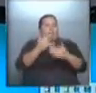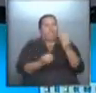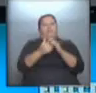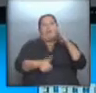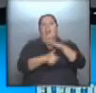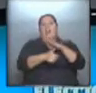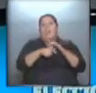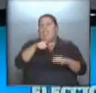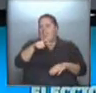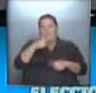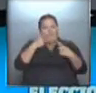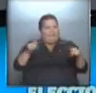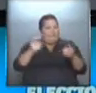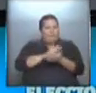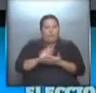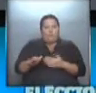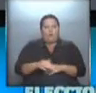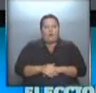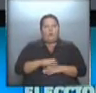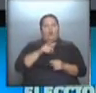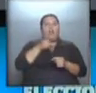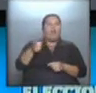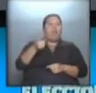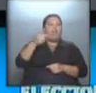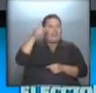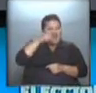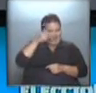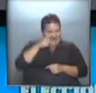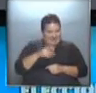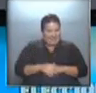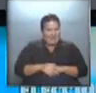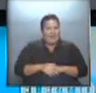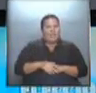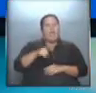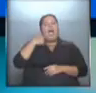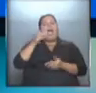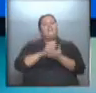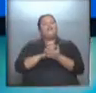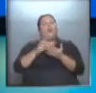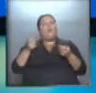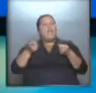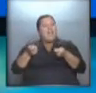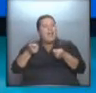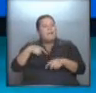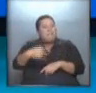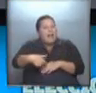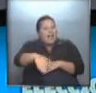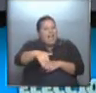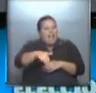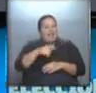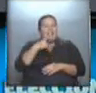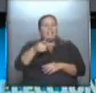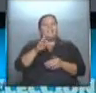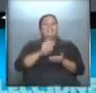liderazgo que desafiaba al kirchnerismo. Cuando hablamos de motivaciones de corto plazo, hablamos y de un voto